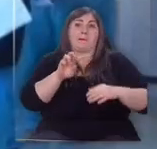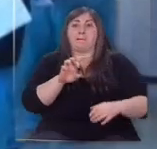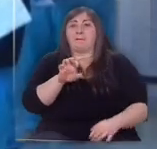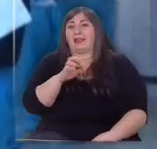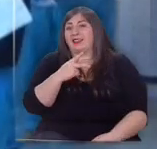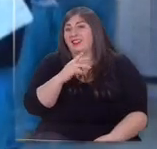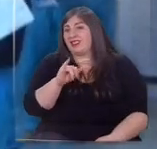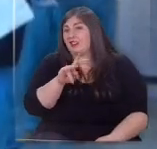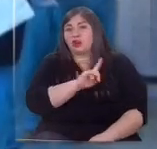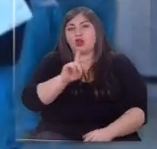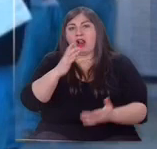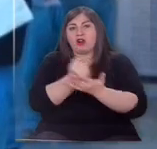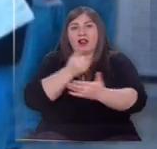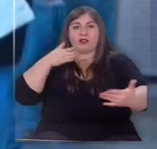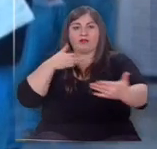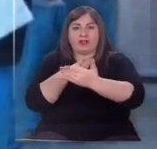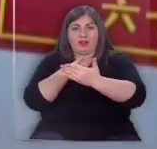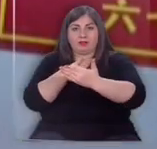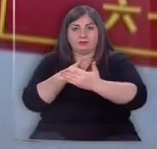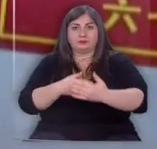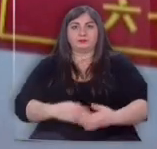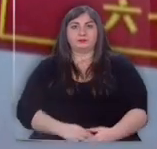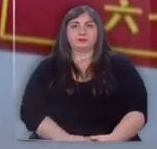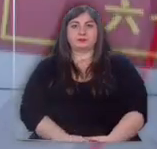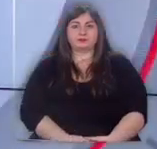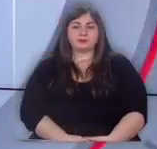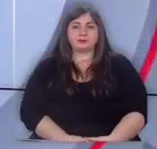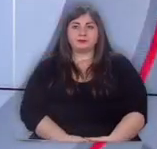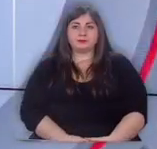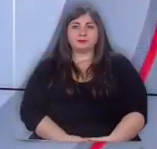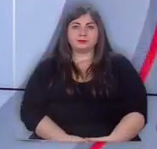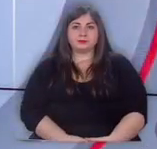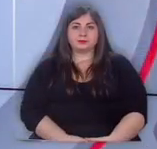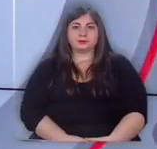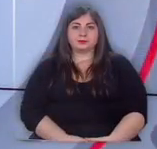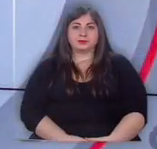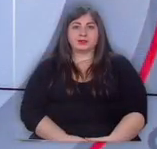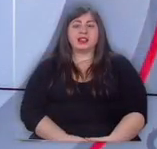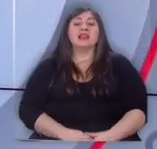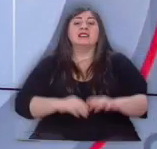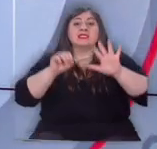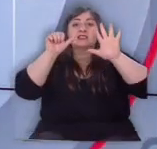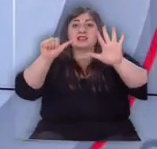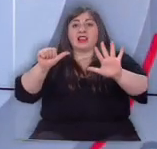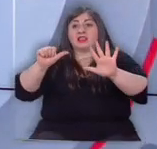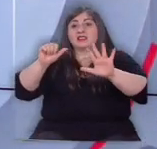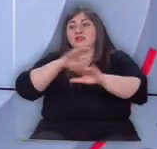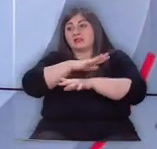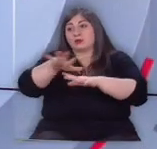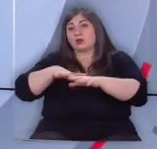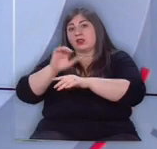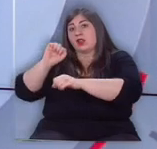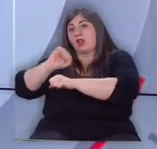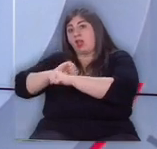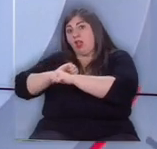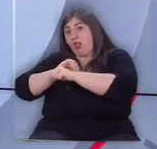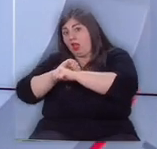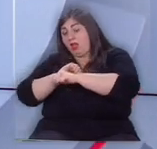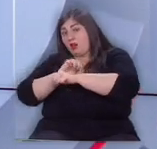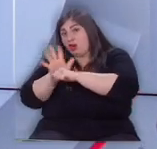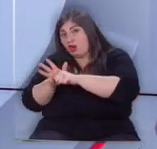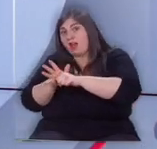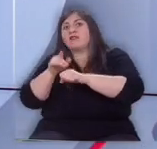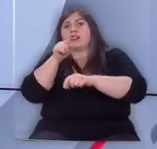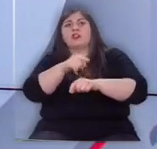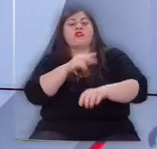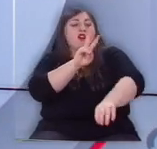logrado frenar. 108 nuevas infecciones detectadas. 6 casos confirmados de coronavirus existen en la comuna de Petorca, en la región de